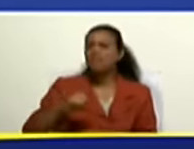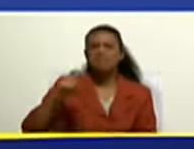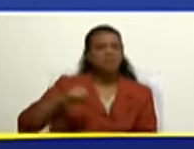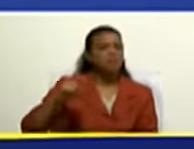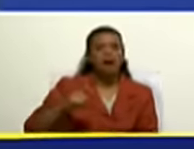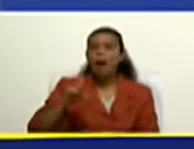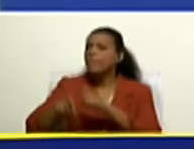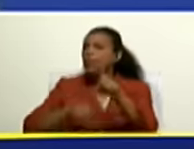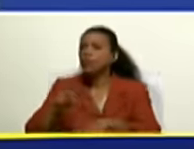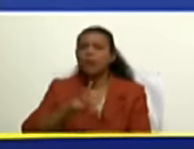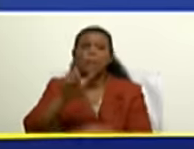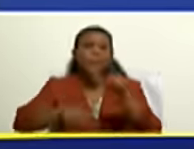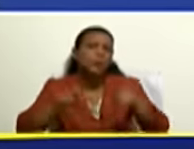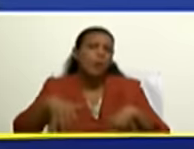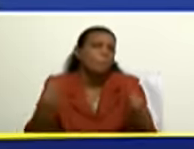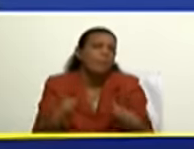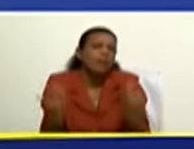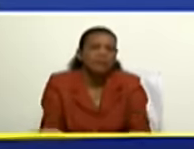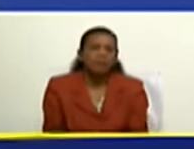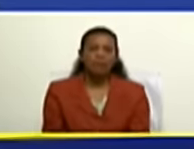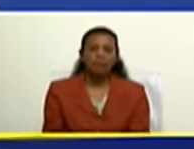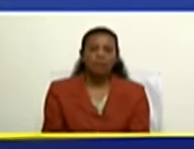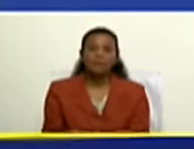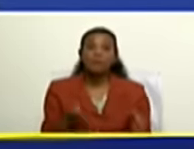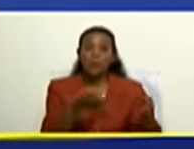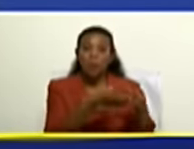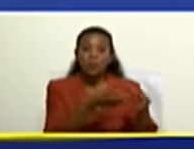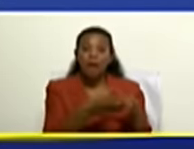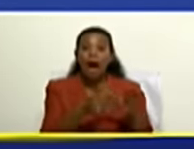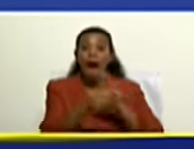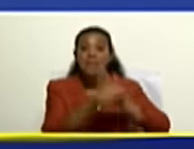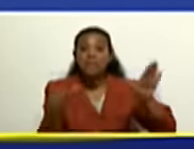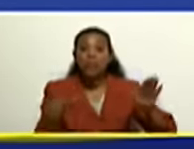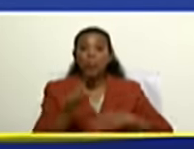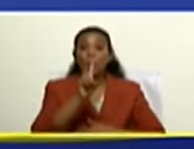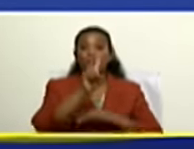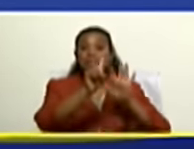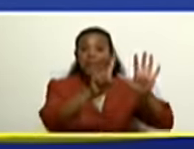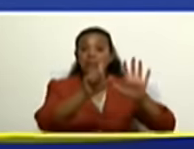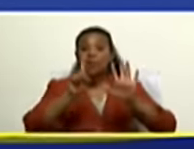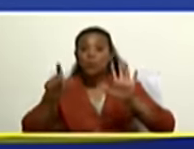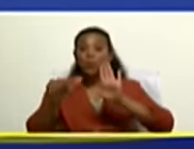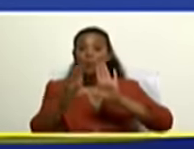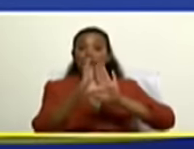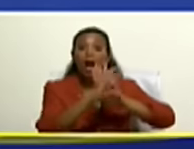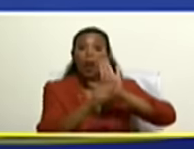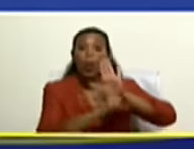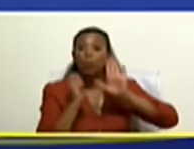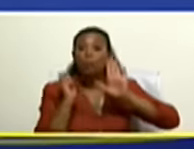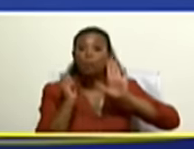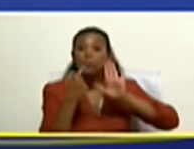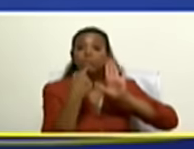necesario consultarle al pueblo. Y resulta que el artículo 71 de nuestra Constitución